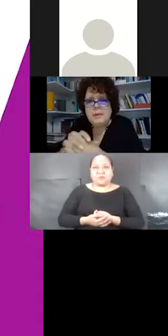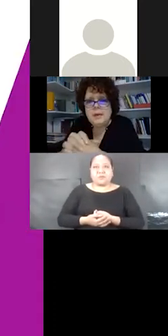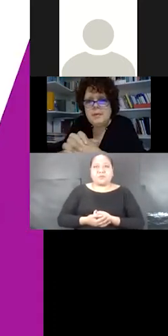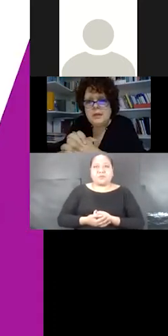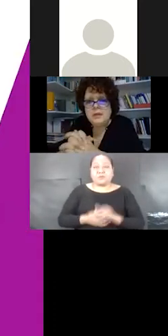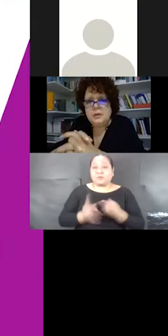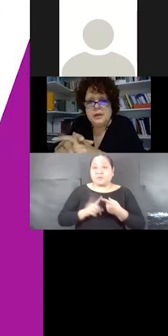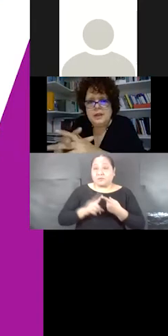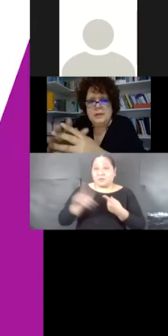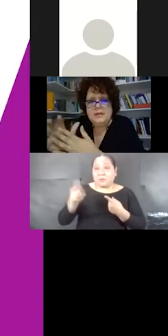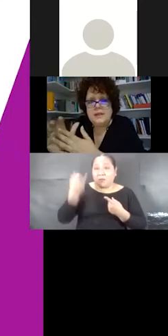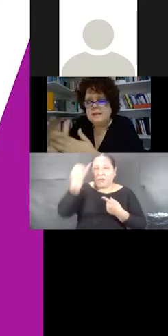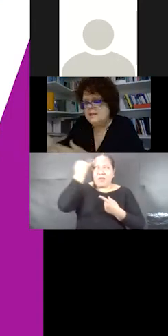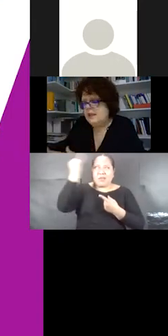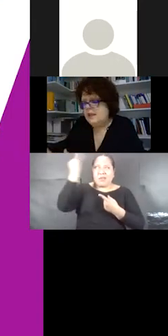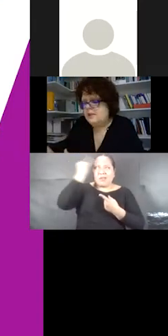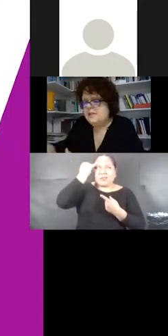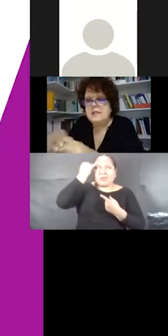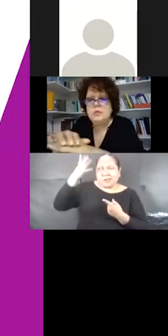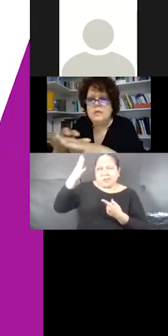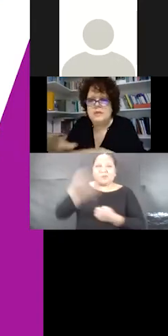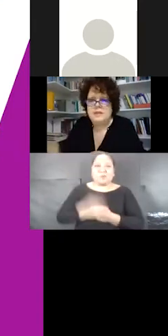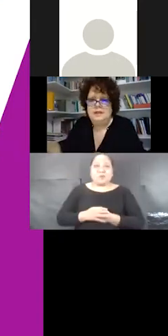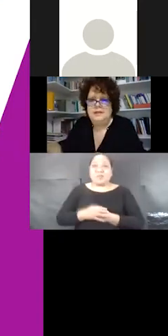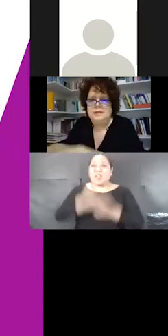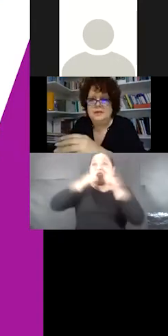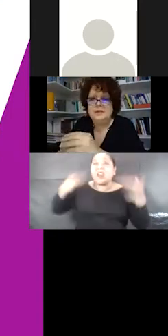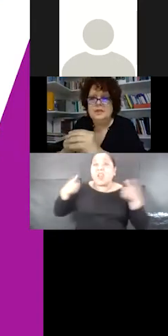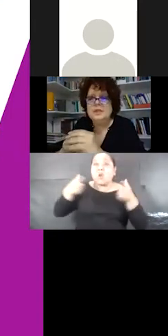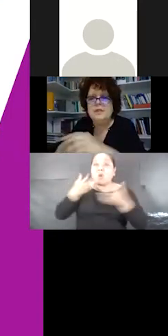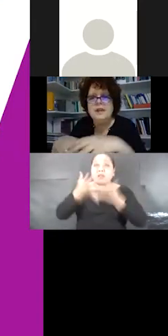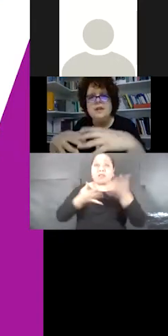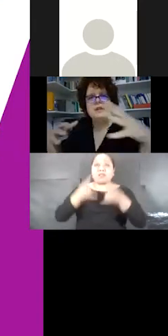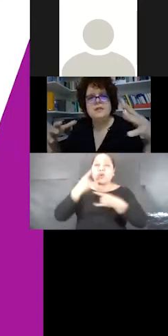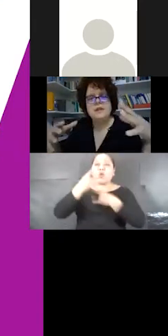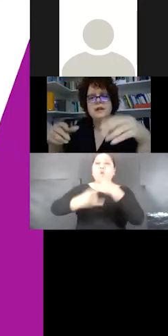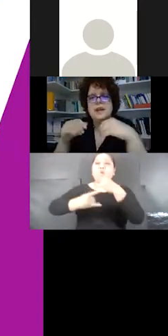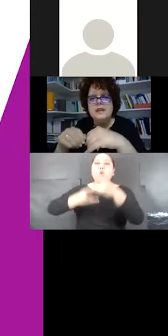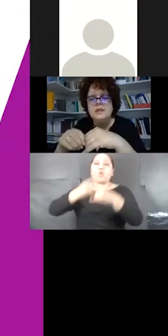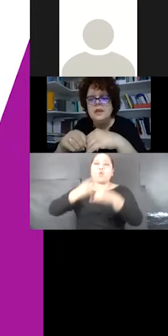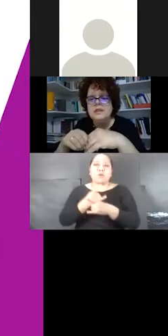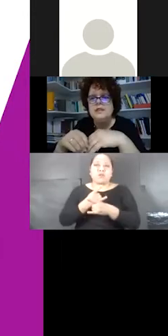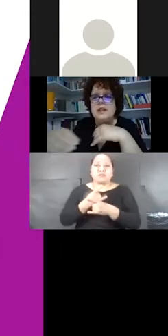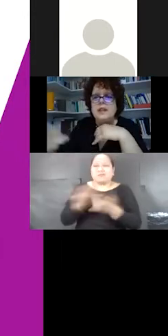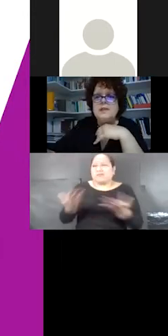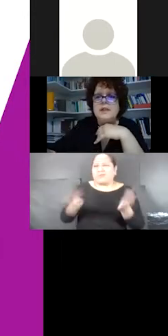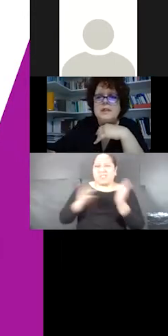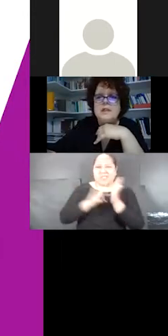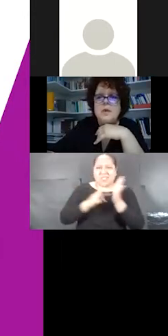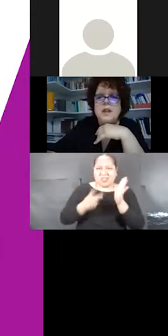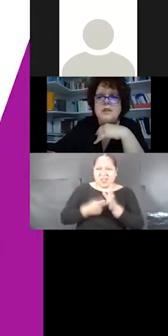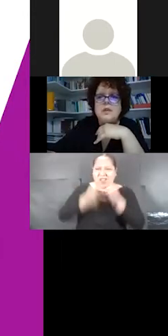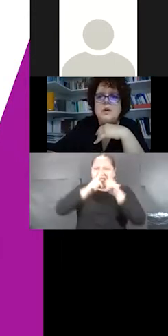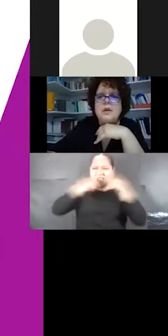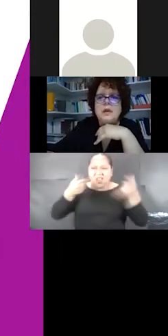El primer mito sobre la lengua de señas es que la lengua de señas es universal, ¿no? Entonces eso significa, ¿qué cosa significa? Que eso es, que la lengua de señas es